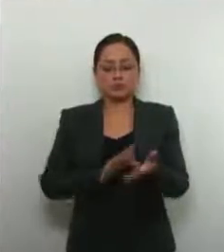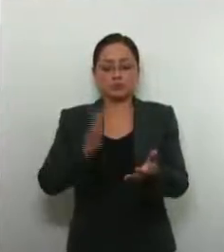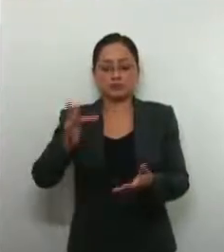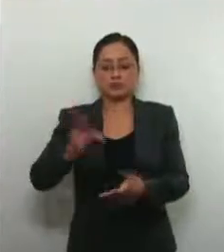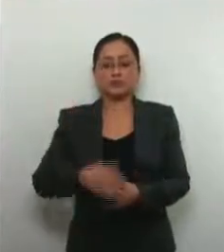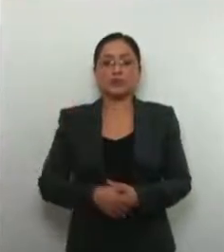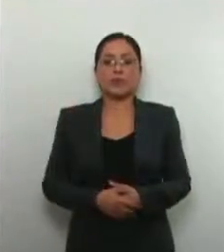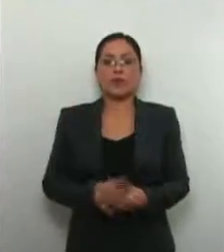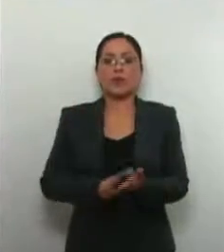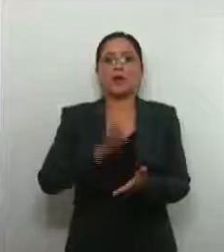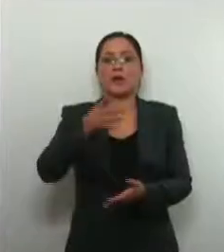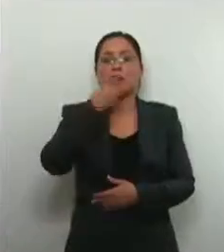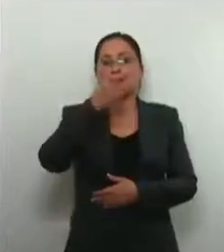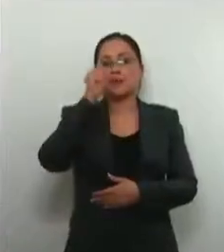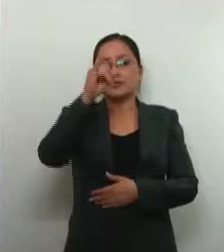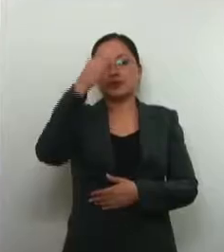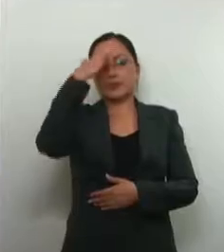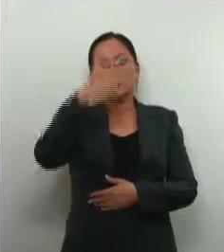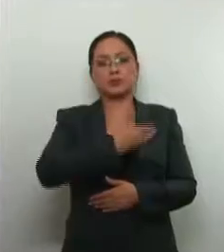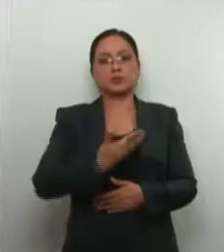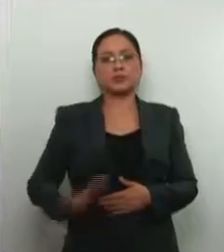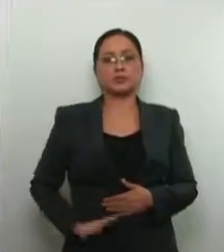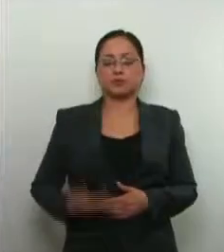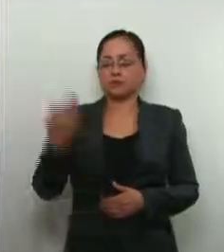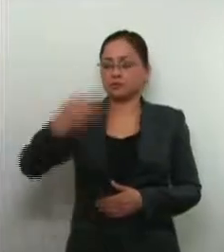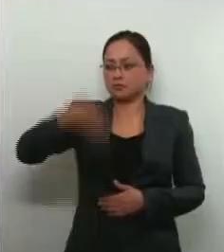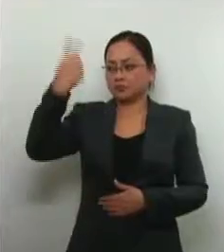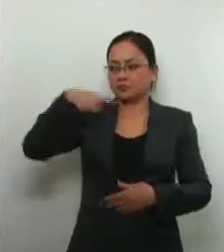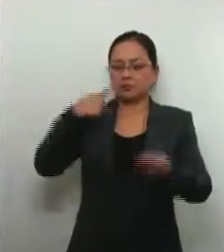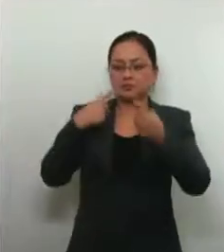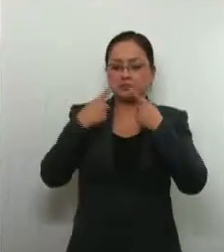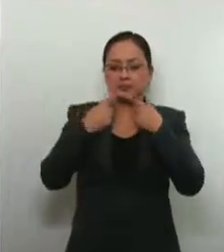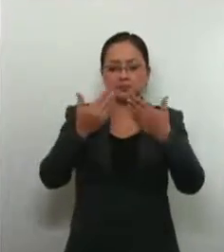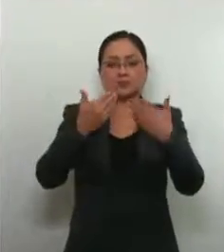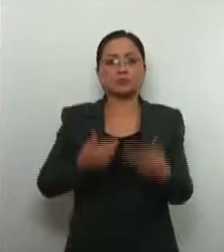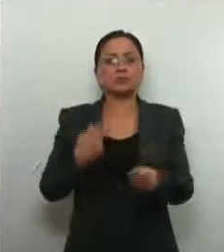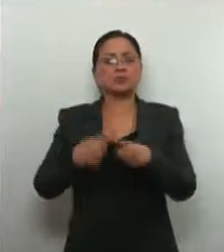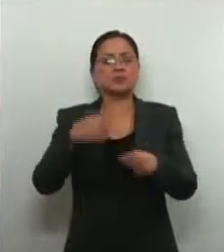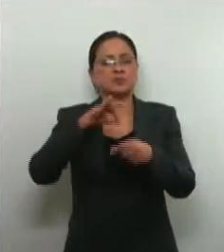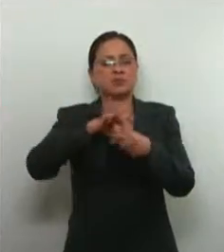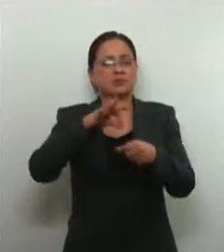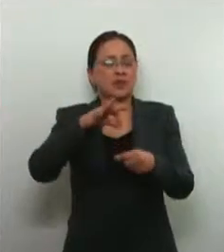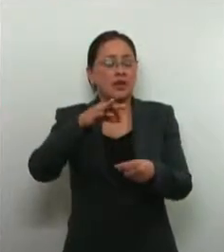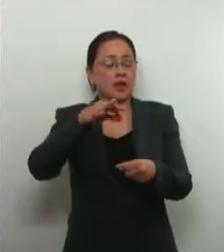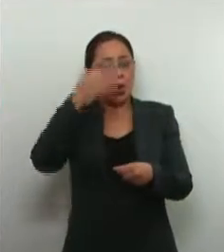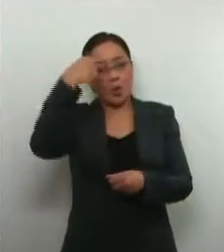Gracias. Mayoría por la afirmativa, presidente. Se admite a discusión. Oradores en contra.